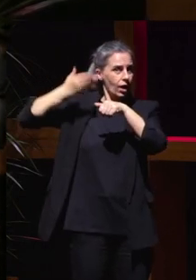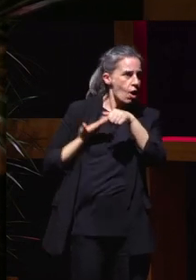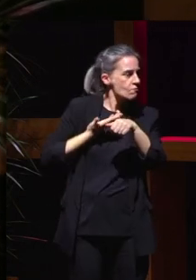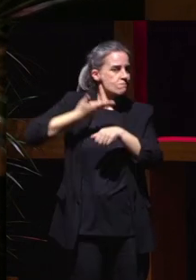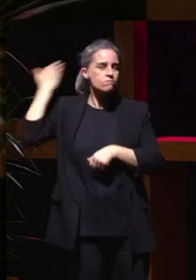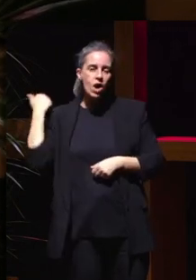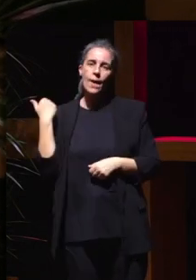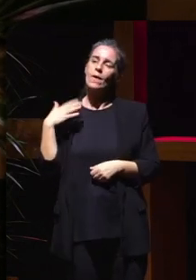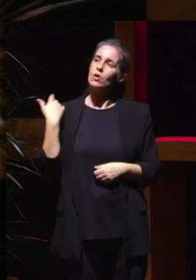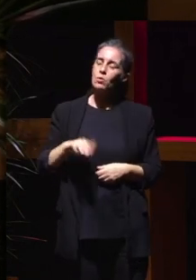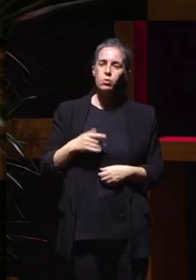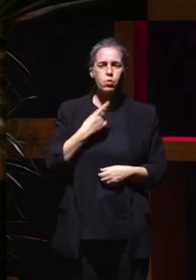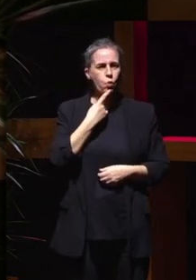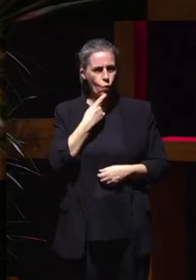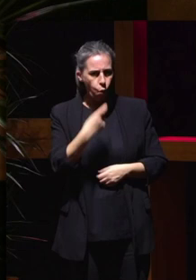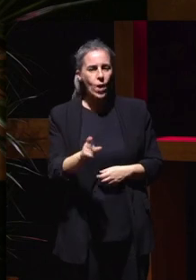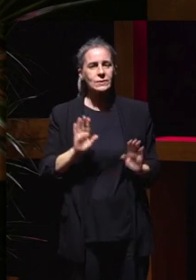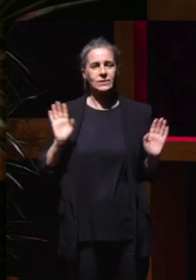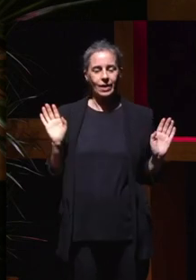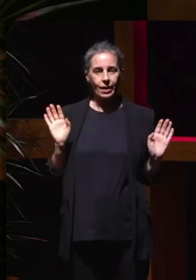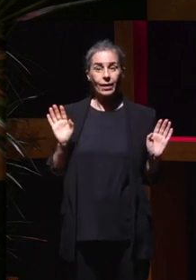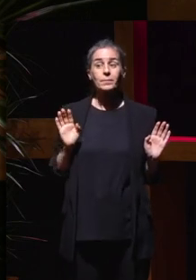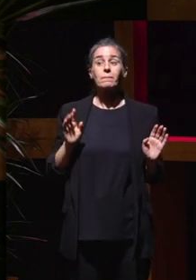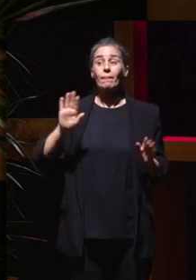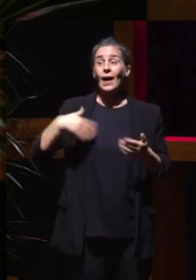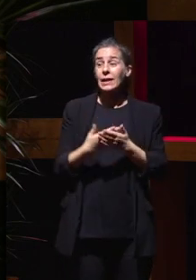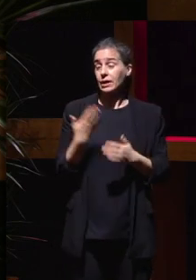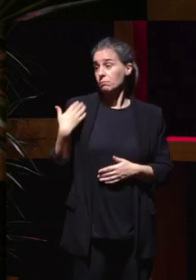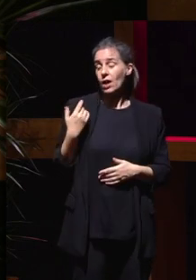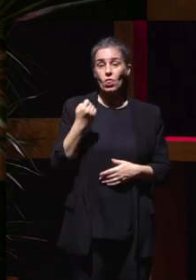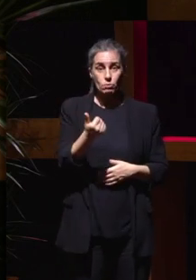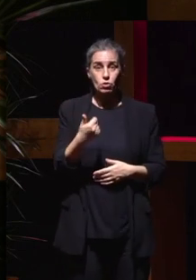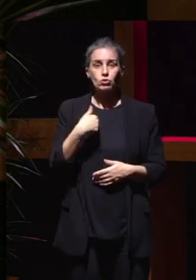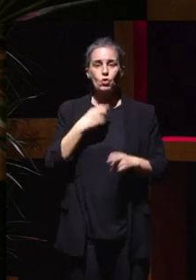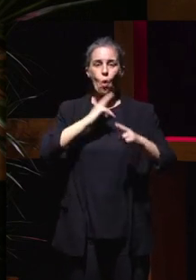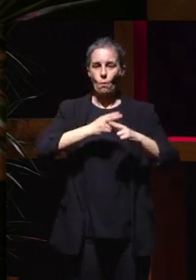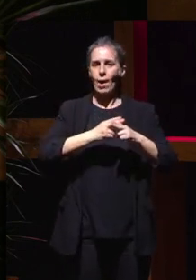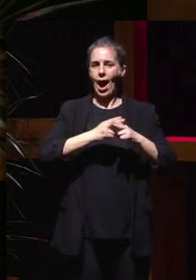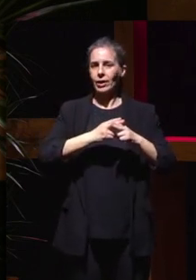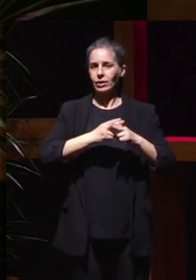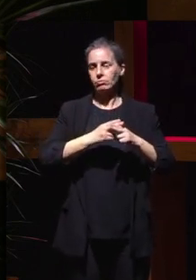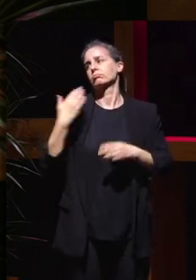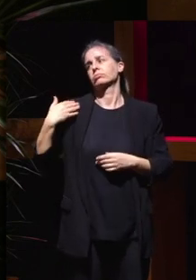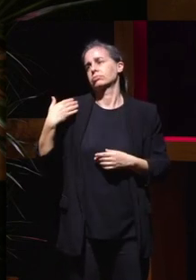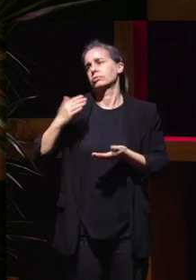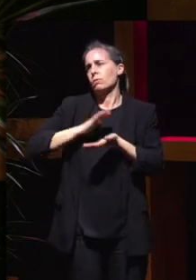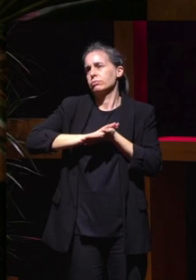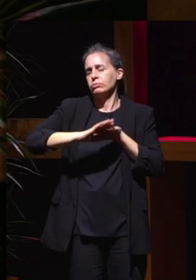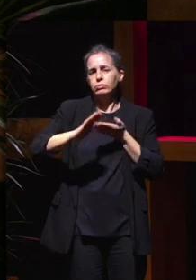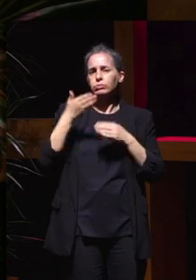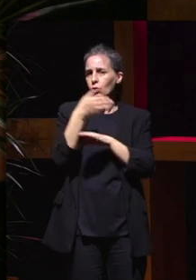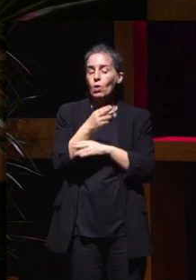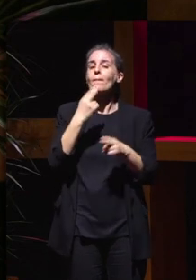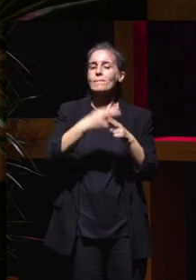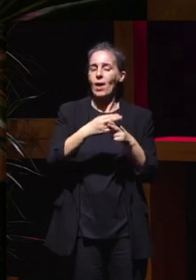me hay relativamente poco que entre un lumbar lo que no han entraba Donde había más una década y una persona se giró y